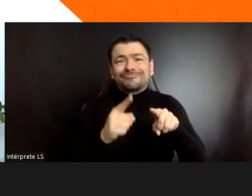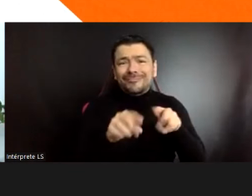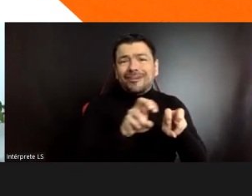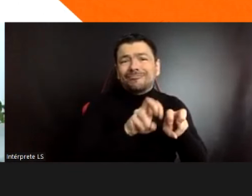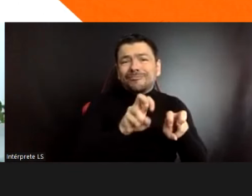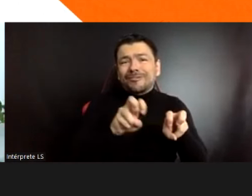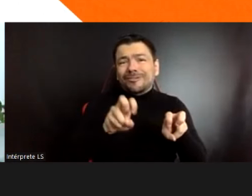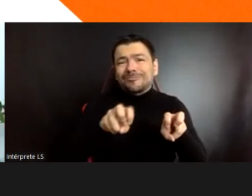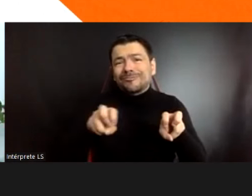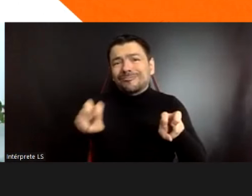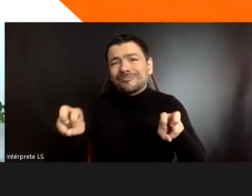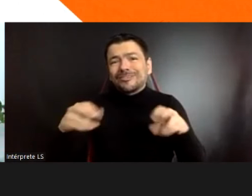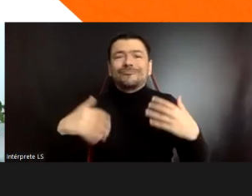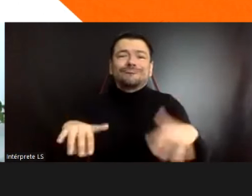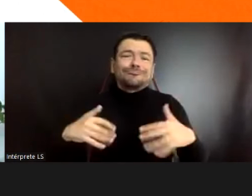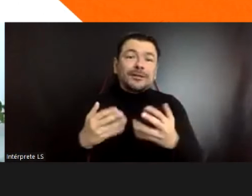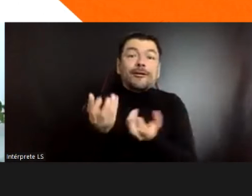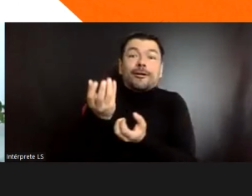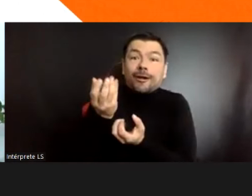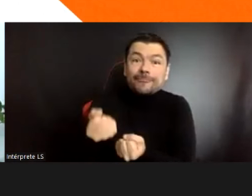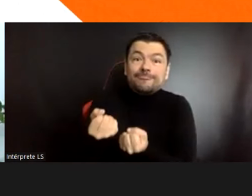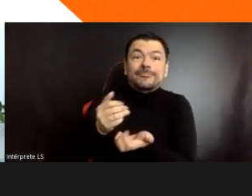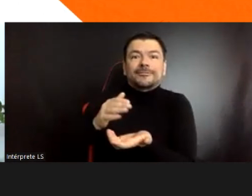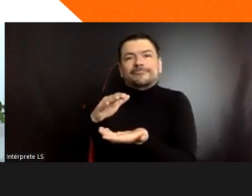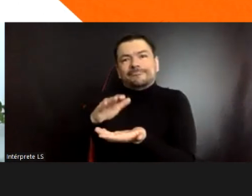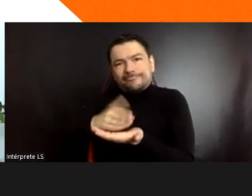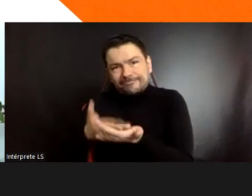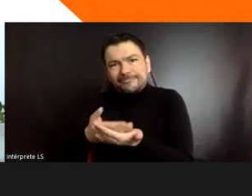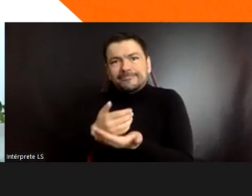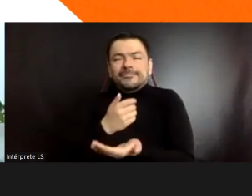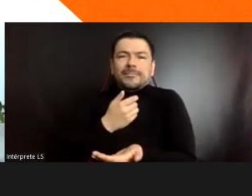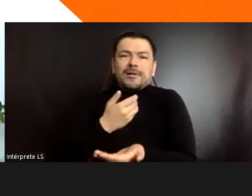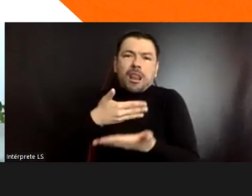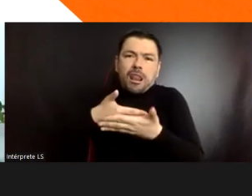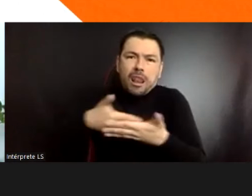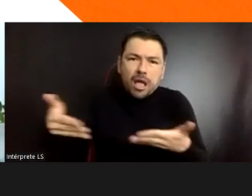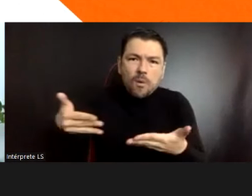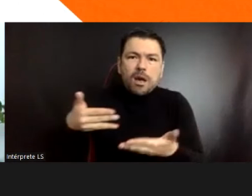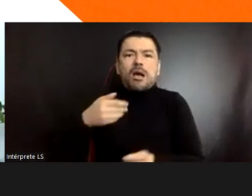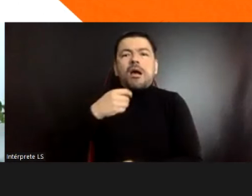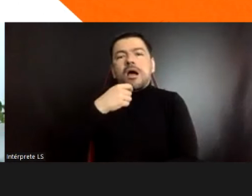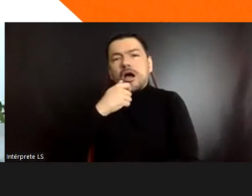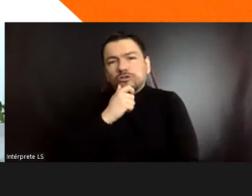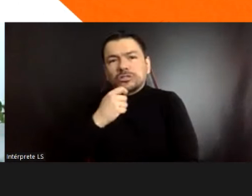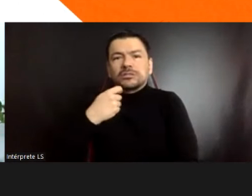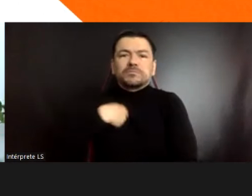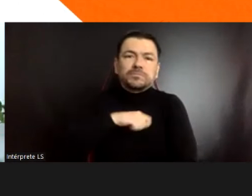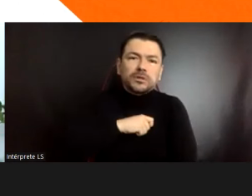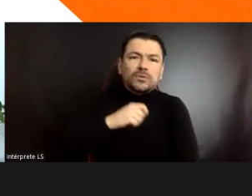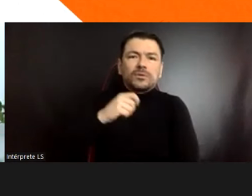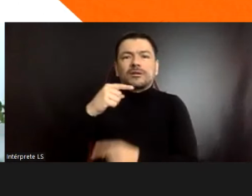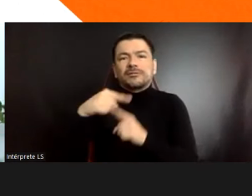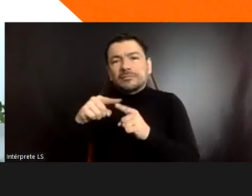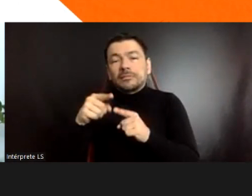inglés, francés, portugués y lenguaje de señas. Si encuentran algún problema técnico, por favor, no